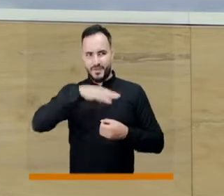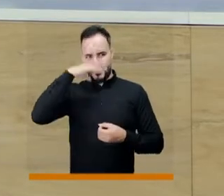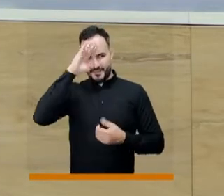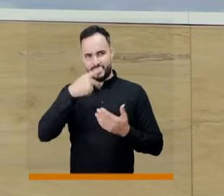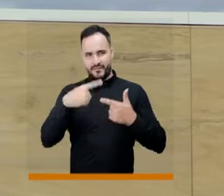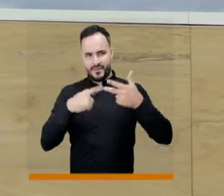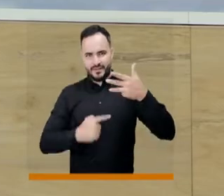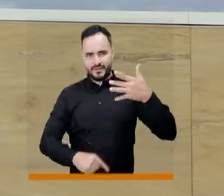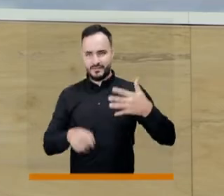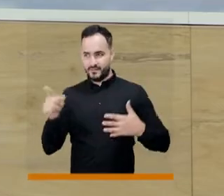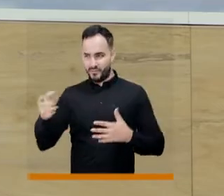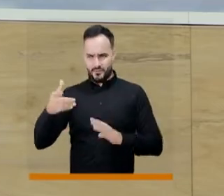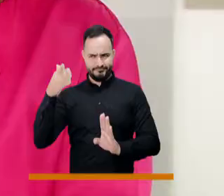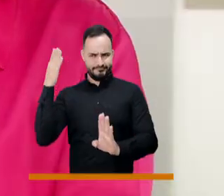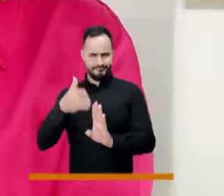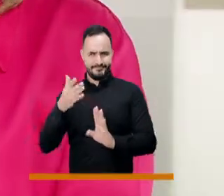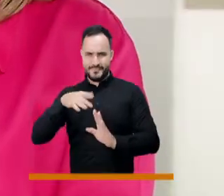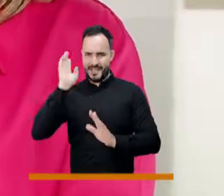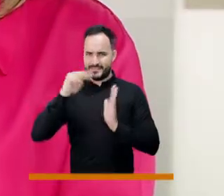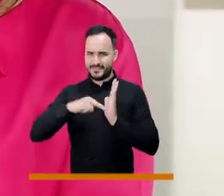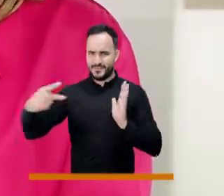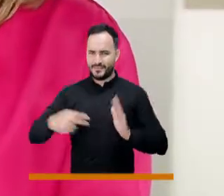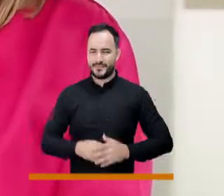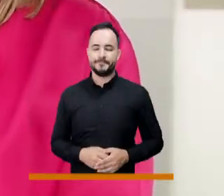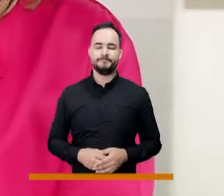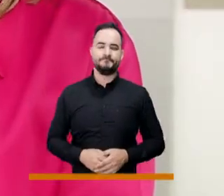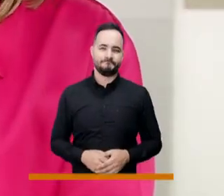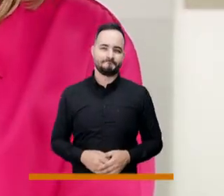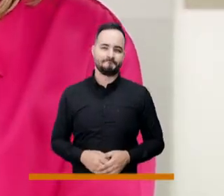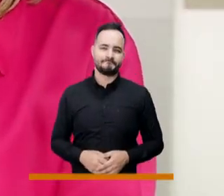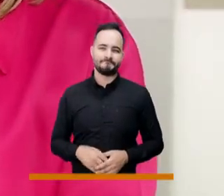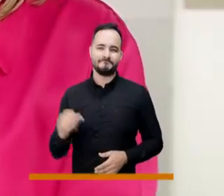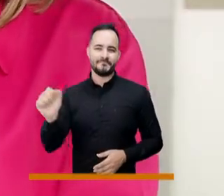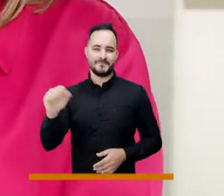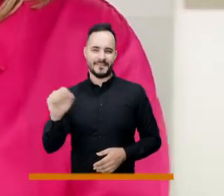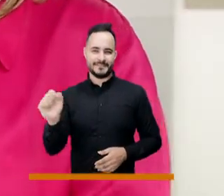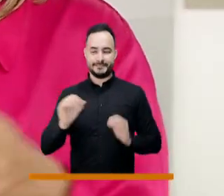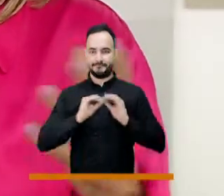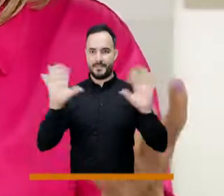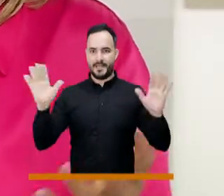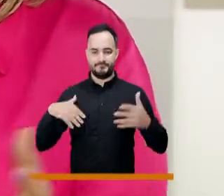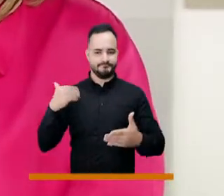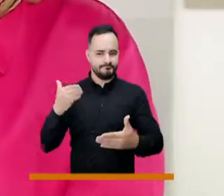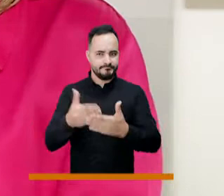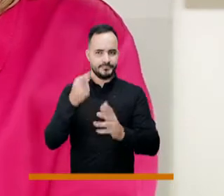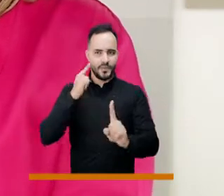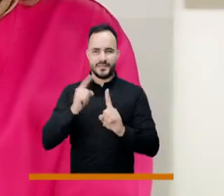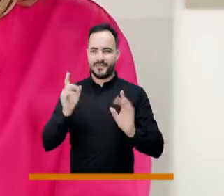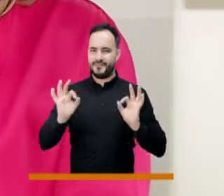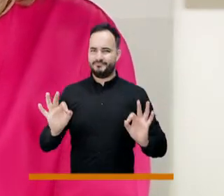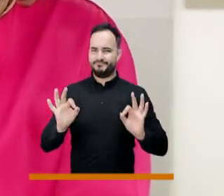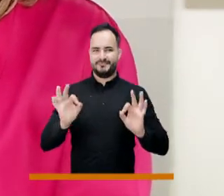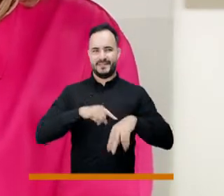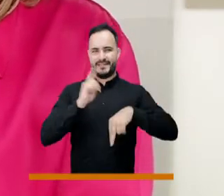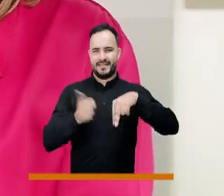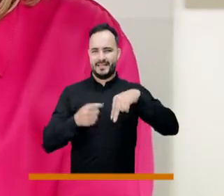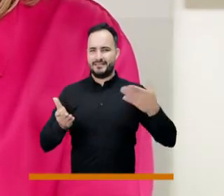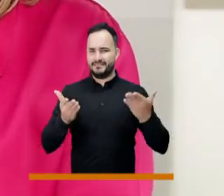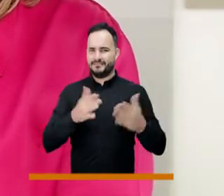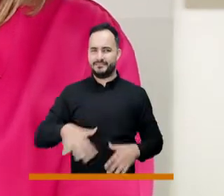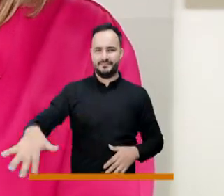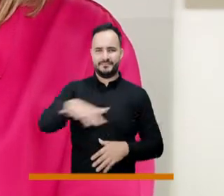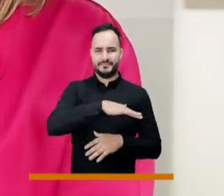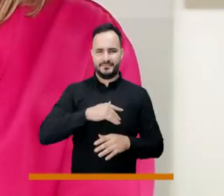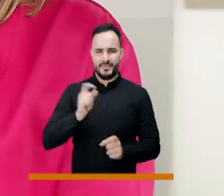en las cuales también usted se encuentra inmersa? Indudablemente que esto tiene que ver con una acción integral. Desde hace varios años en la